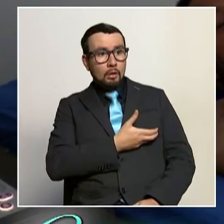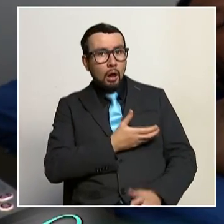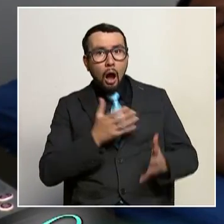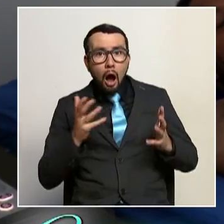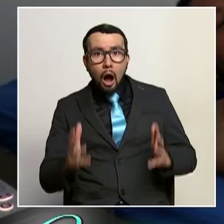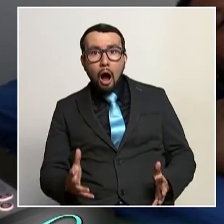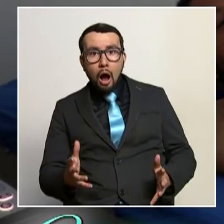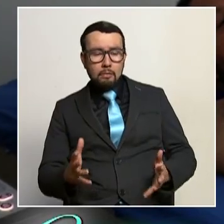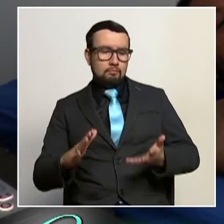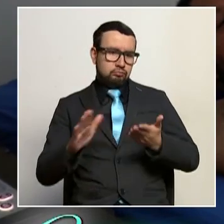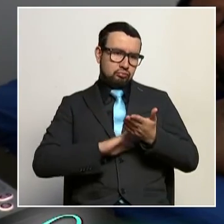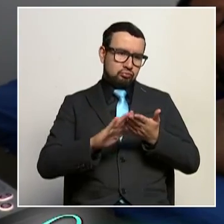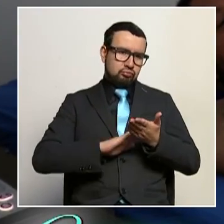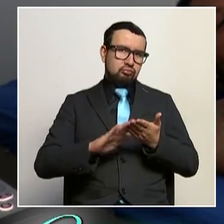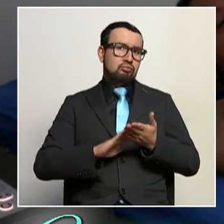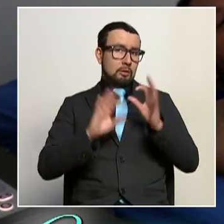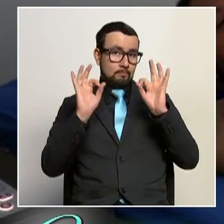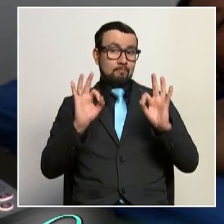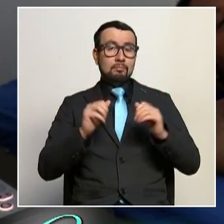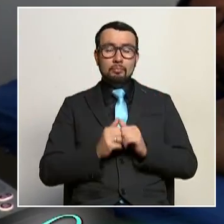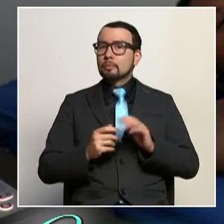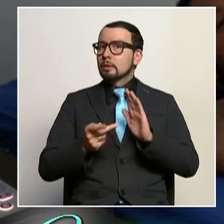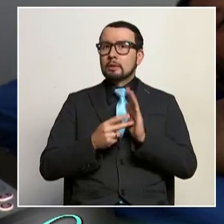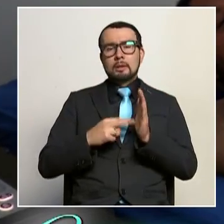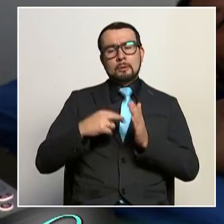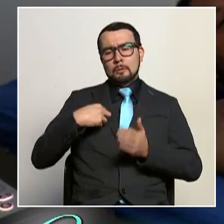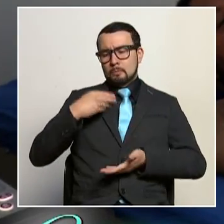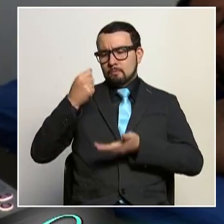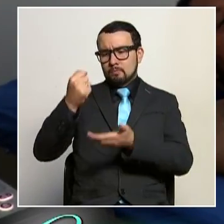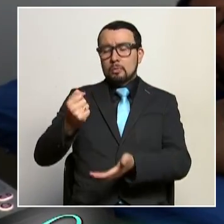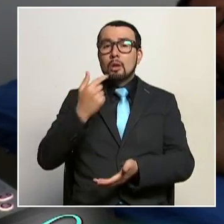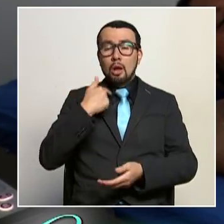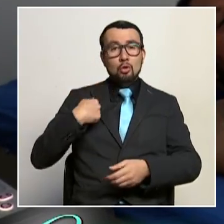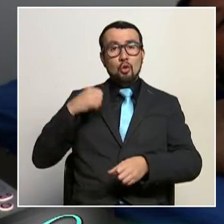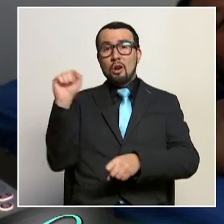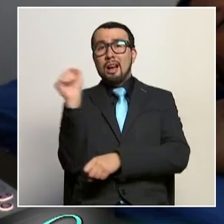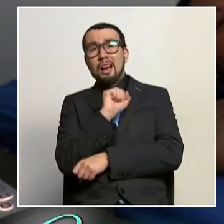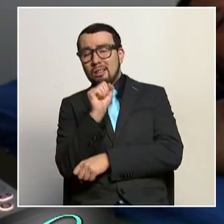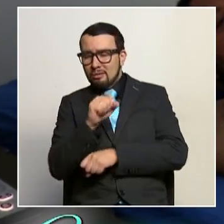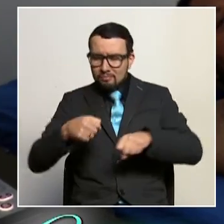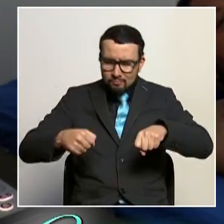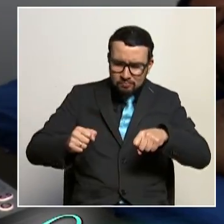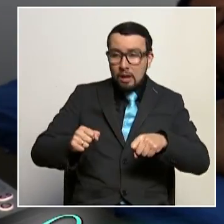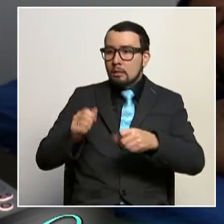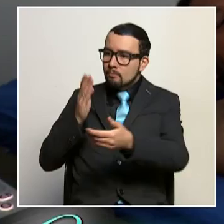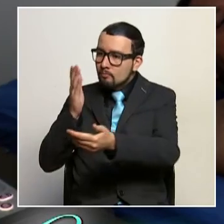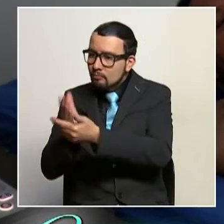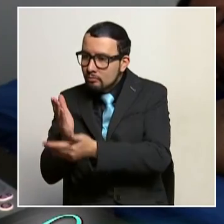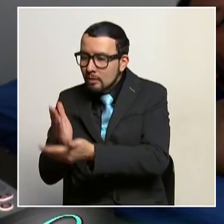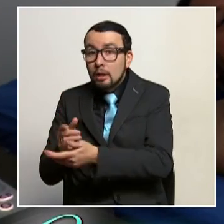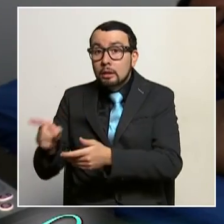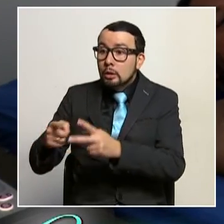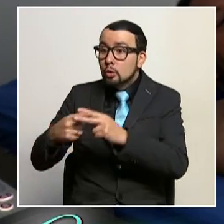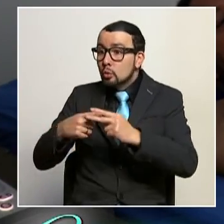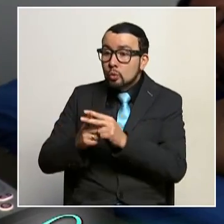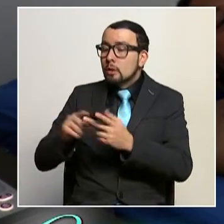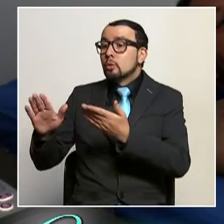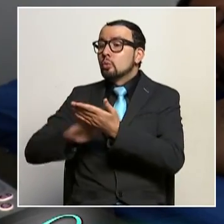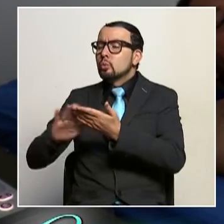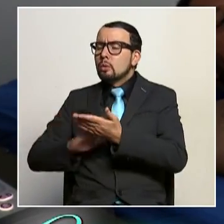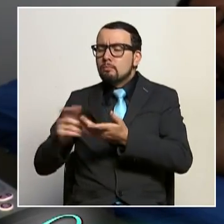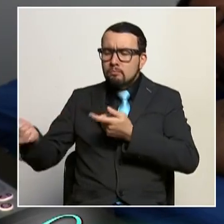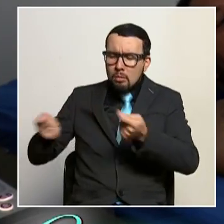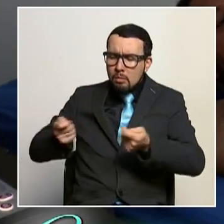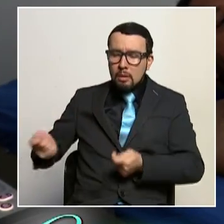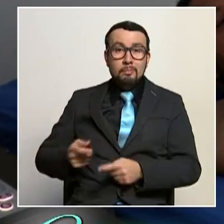es lo que yo digo, es que es invertir en la presión. Yo llevo el carro a la revisión, a la técnico-mecánica, porque se lo llevan en la grúa, pero